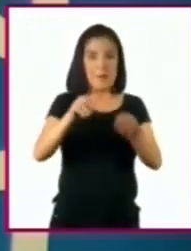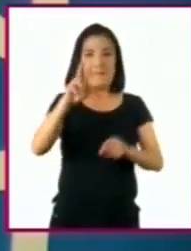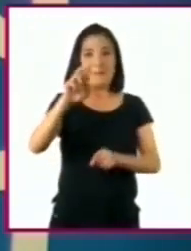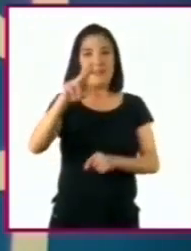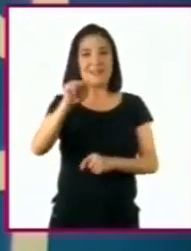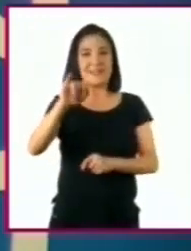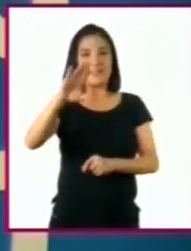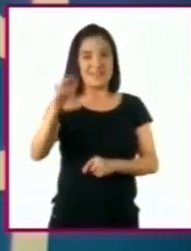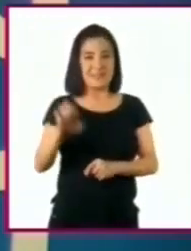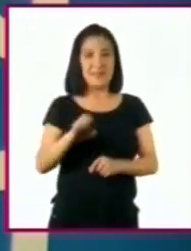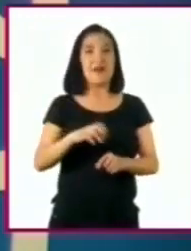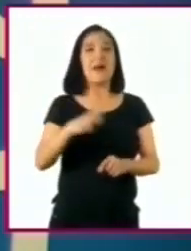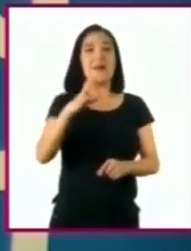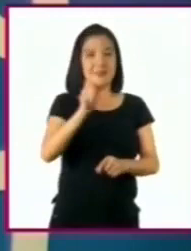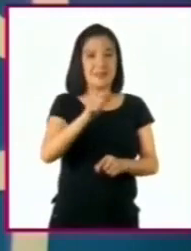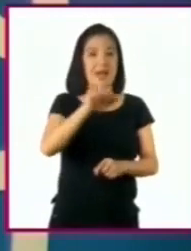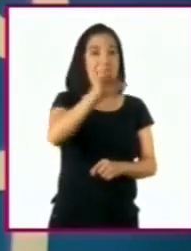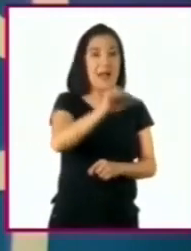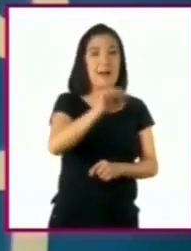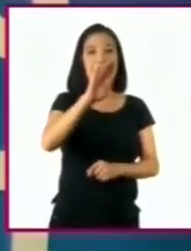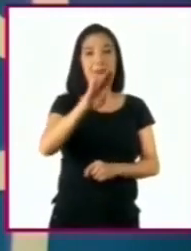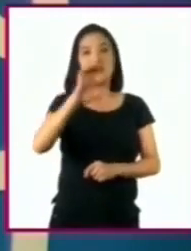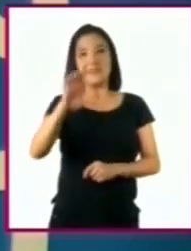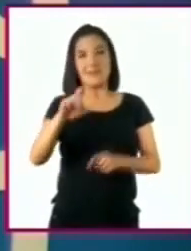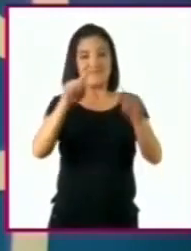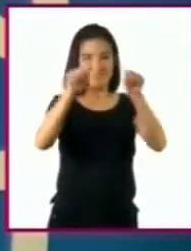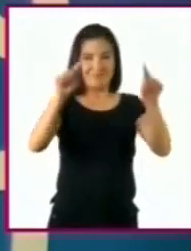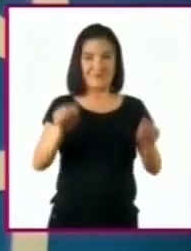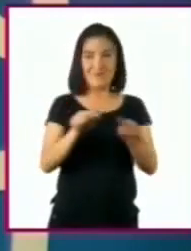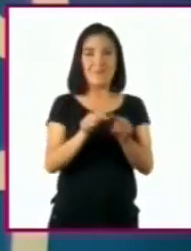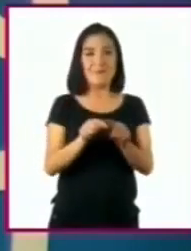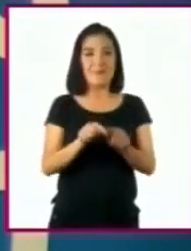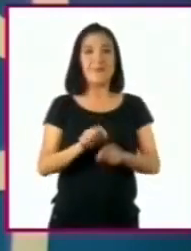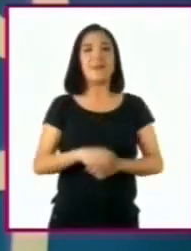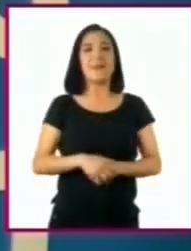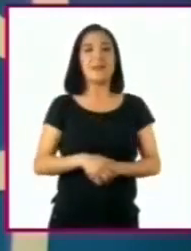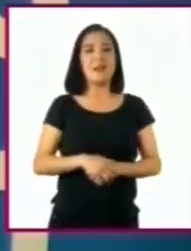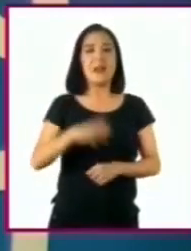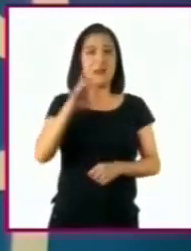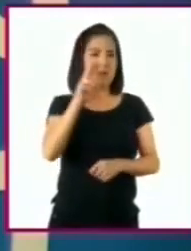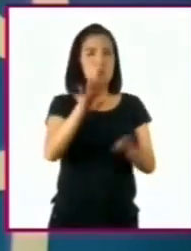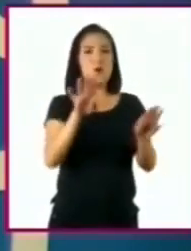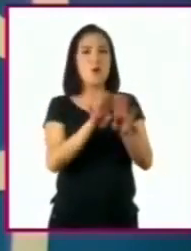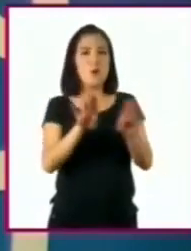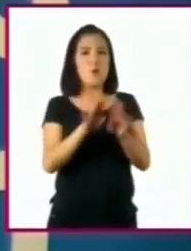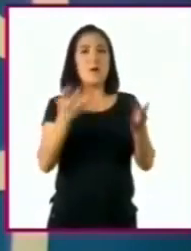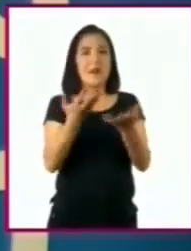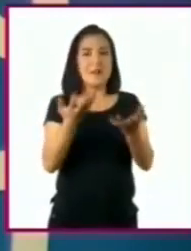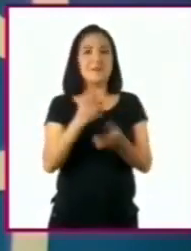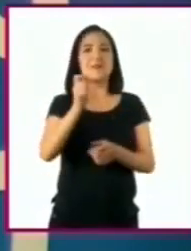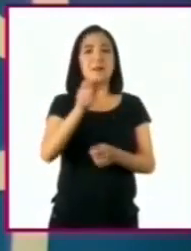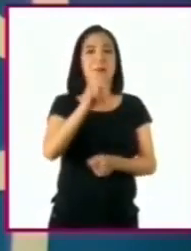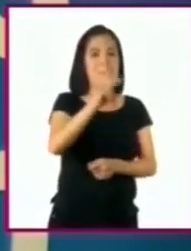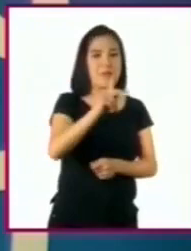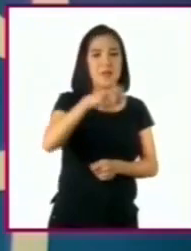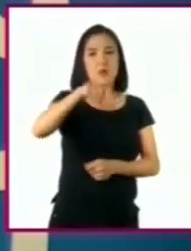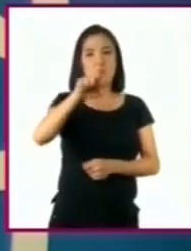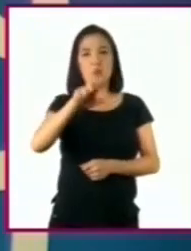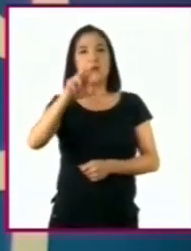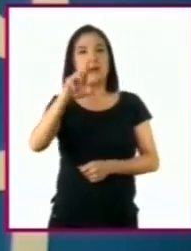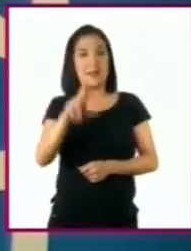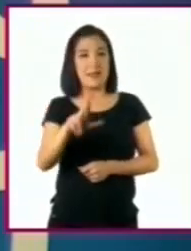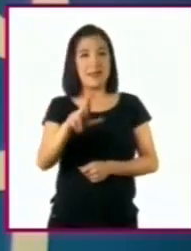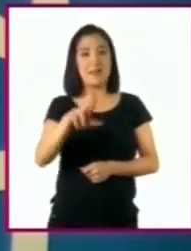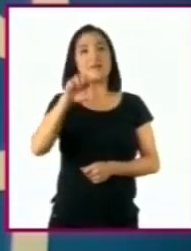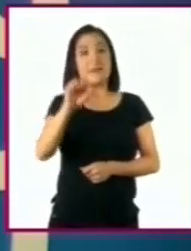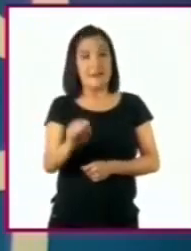cuadrilátero A, B, C, D permite ver que los lados del cuadrilátero P, Q, R